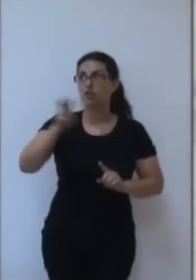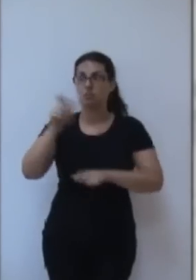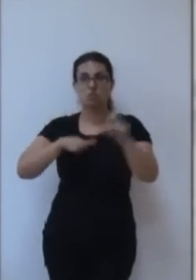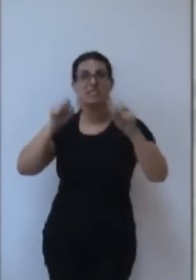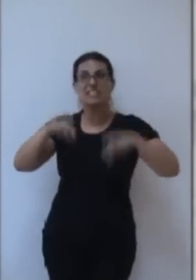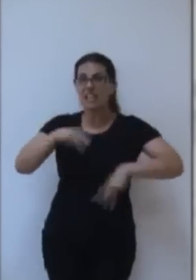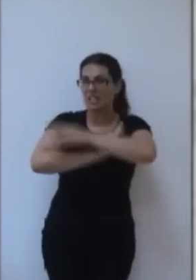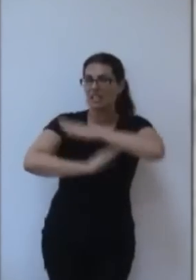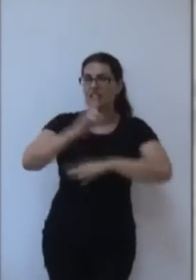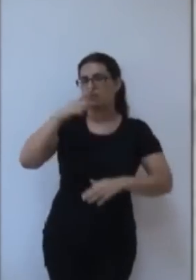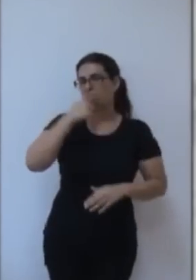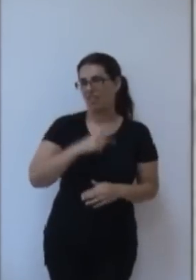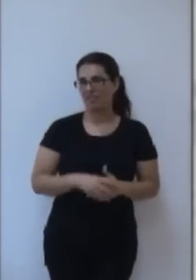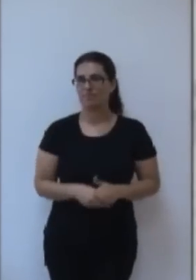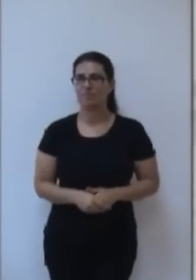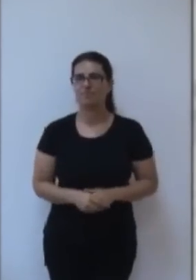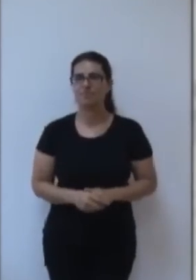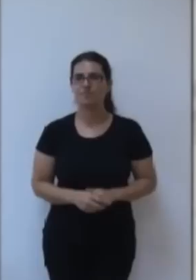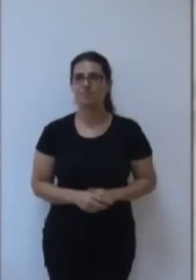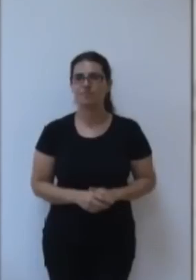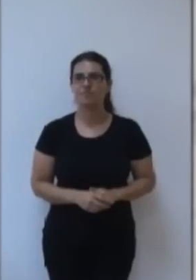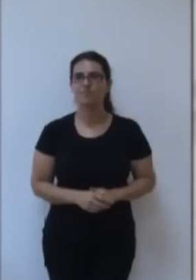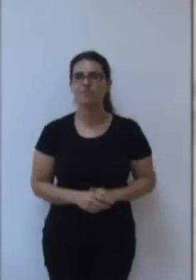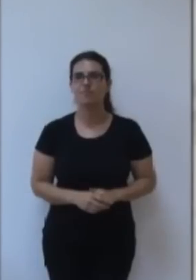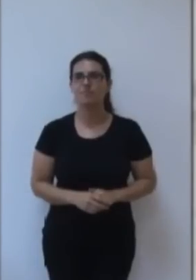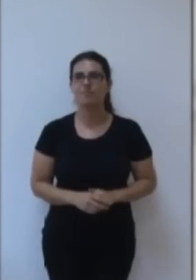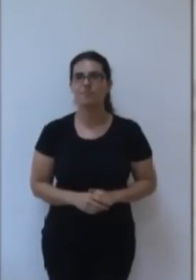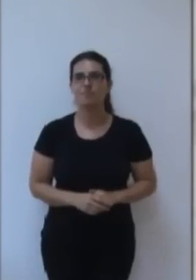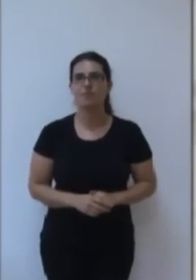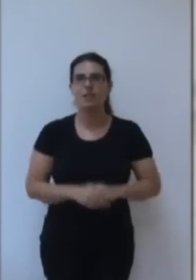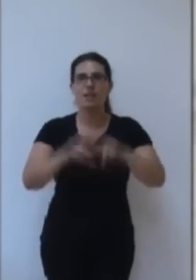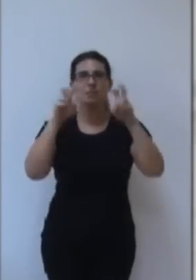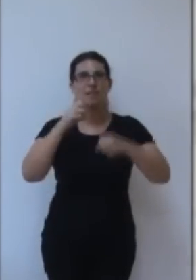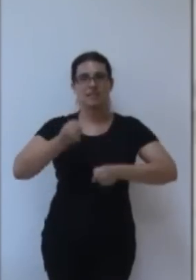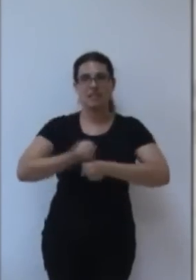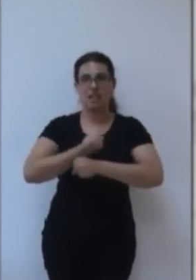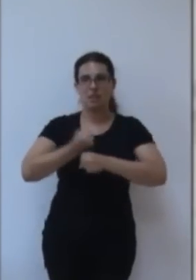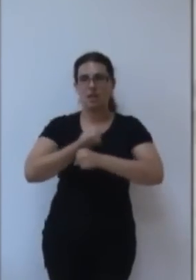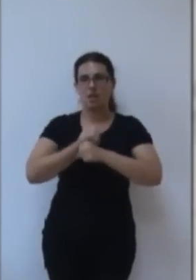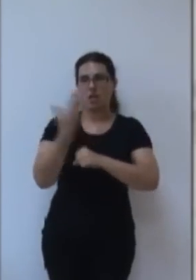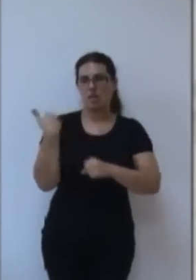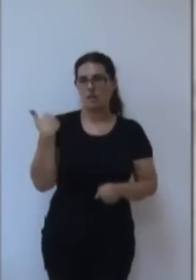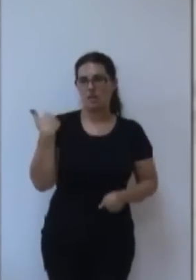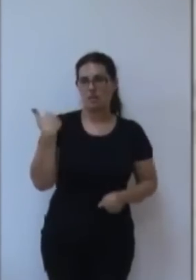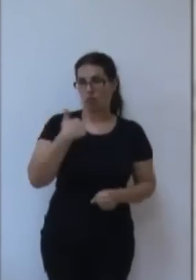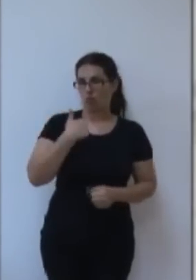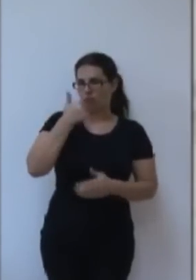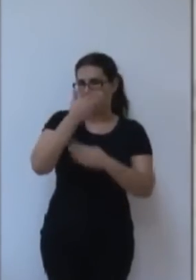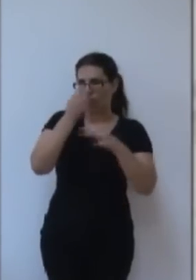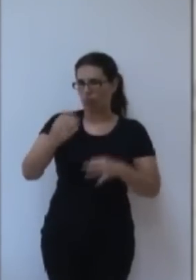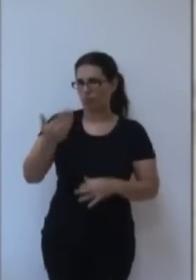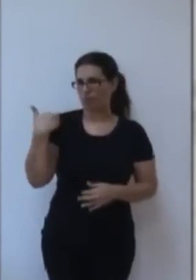también. En el tema del trabajo, yo estuve hace unas semanas en la feria